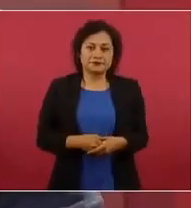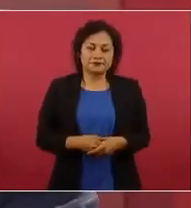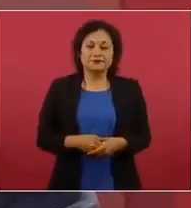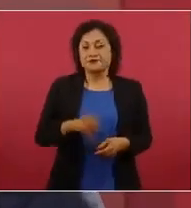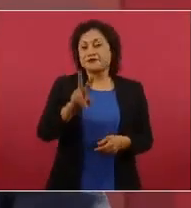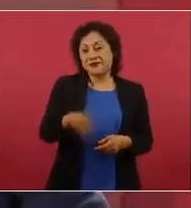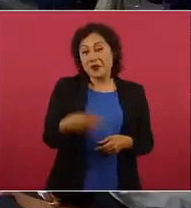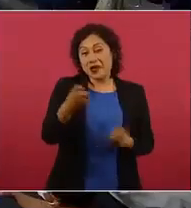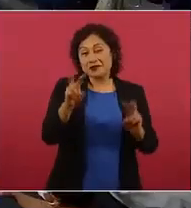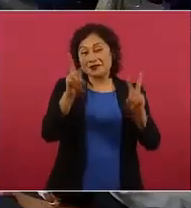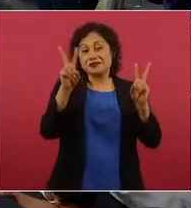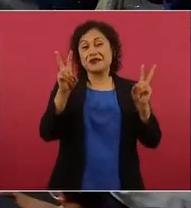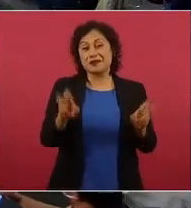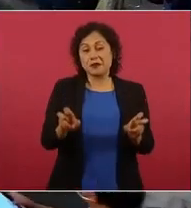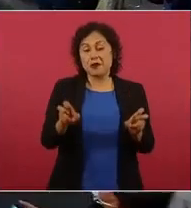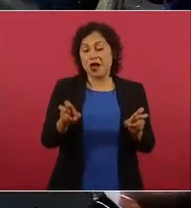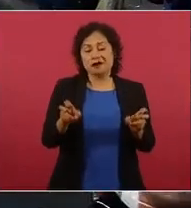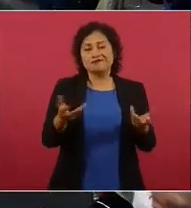nunca, y además no crean que estoy muy